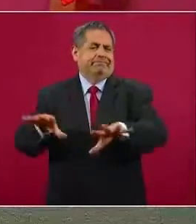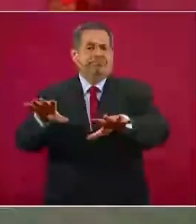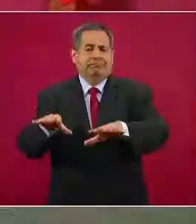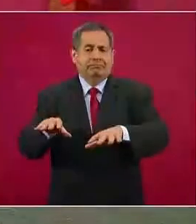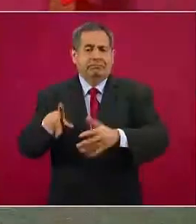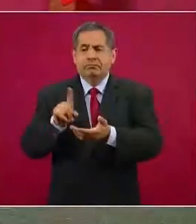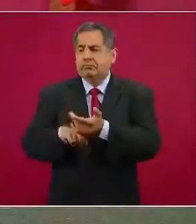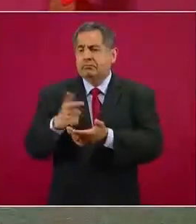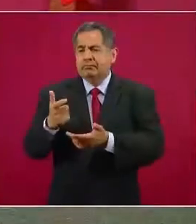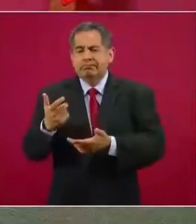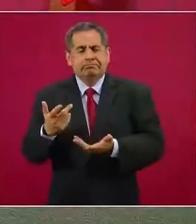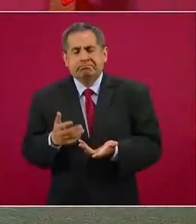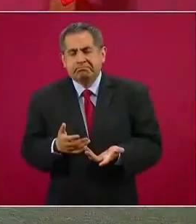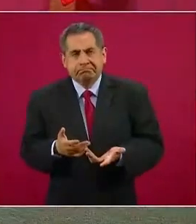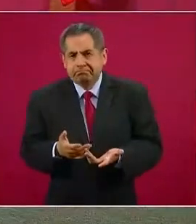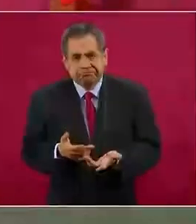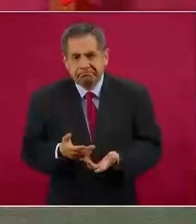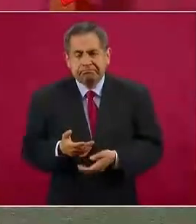perdiendo